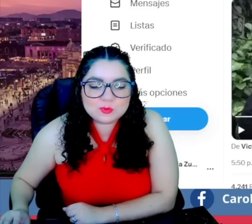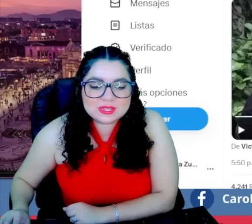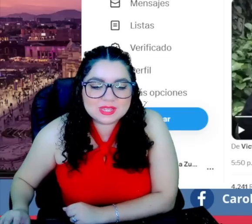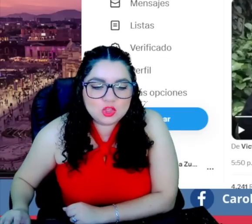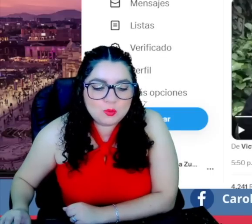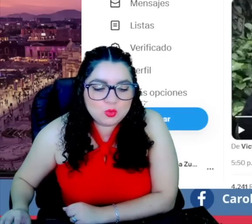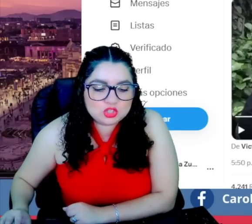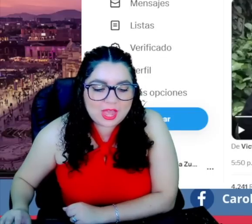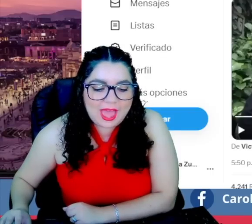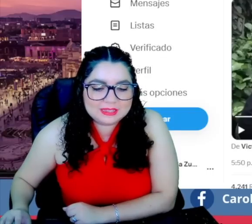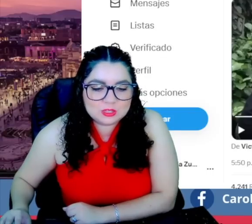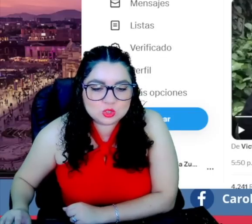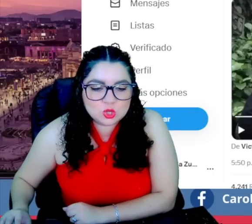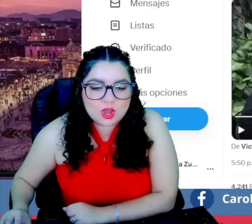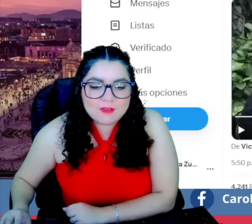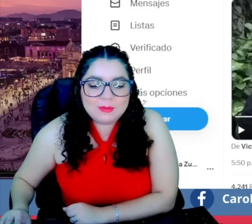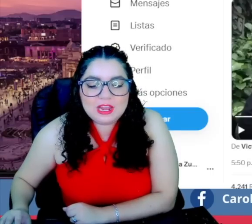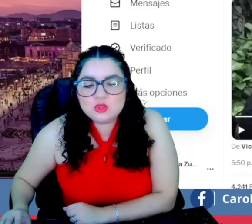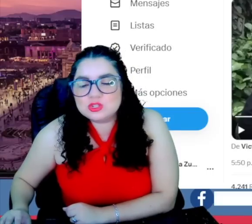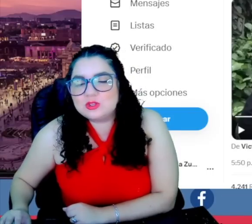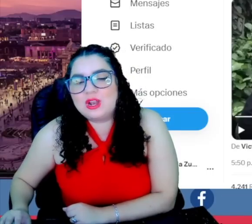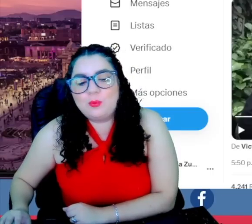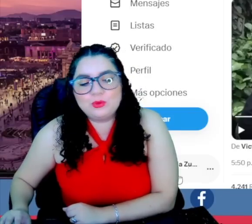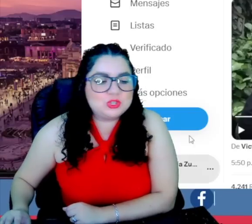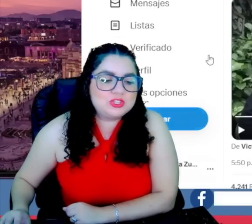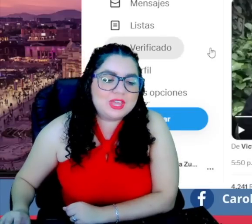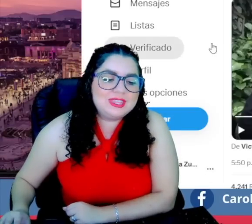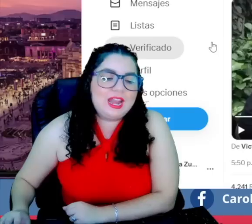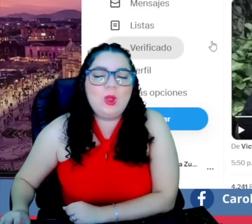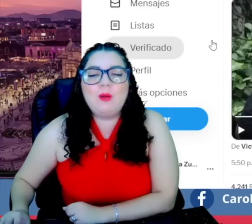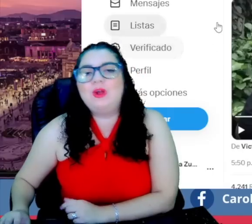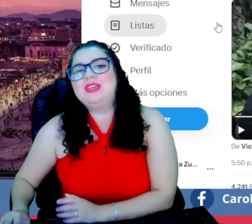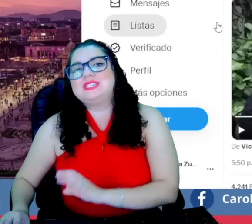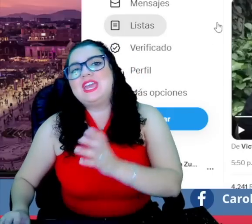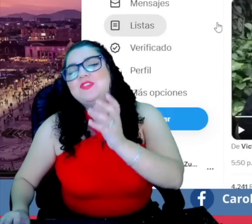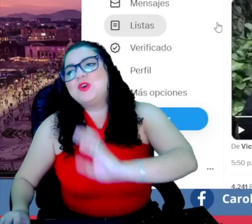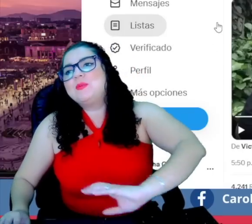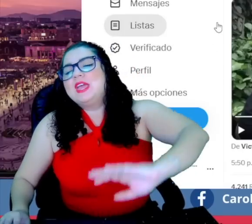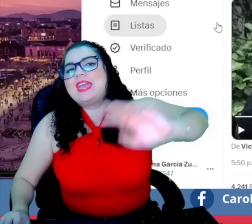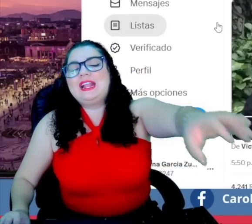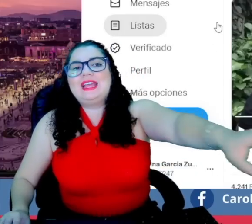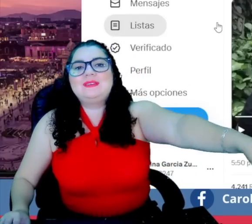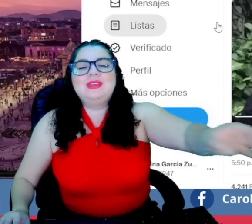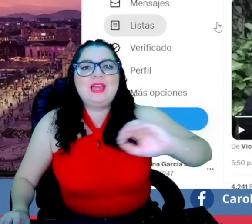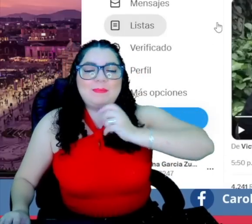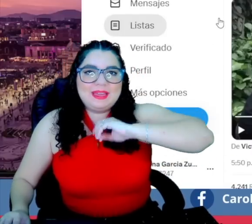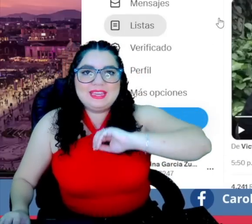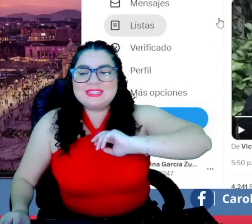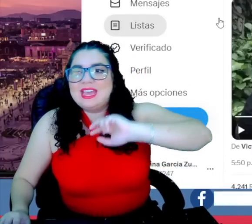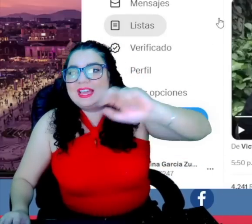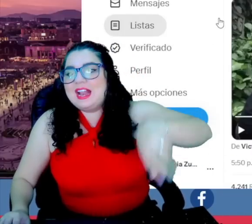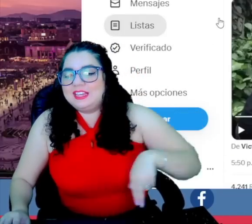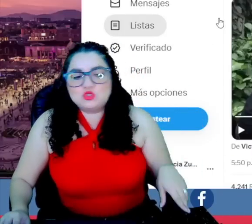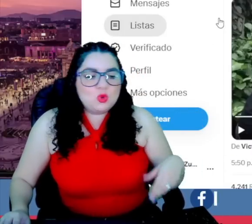Vamos prestando mucha atención. Familia, ellos, los de la oposición, se han llenado la boca diciendo que el que divide al